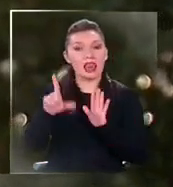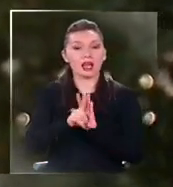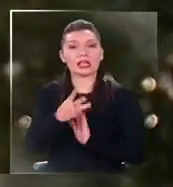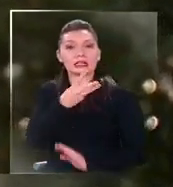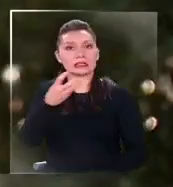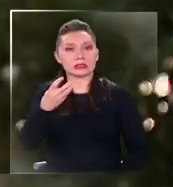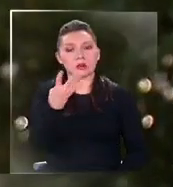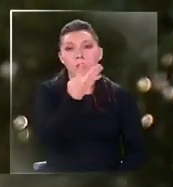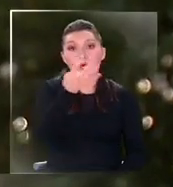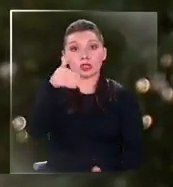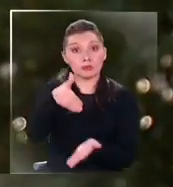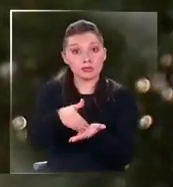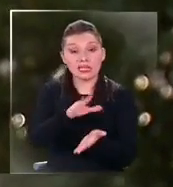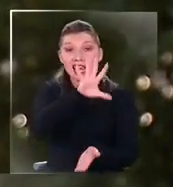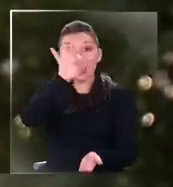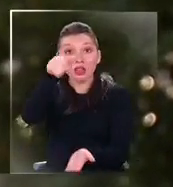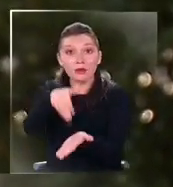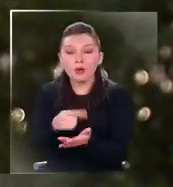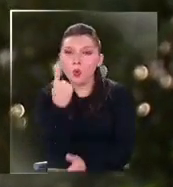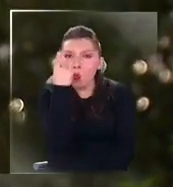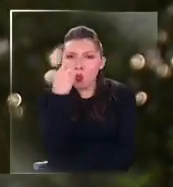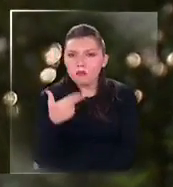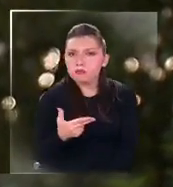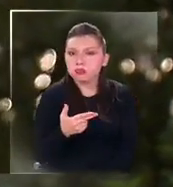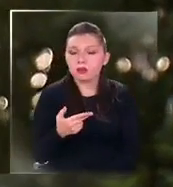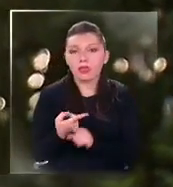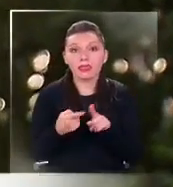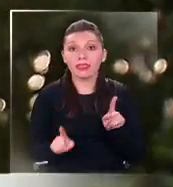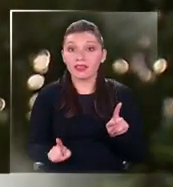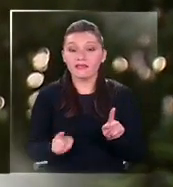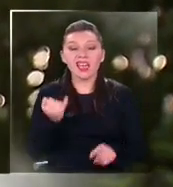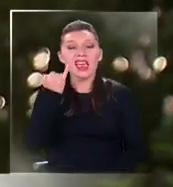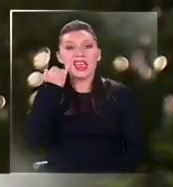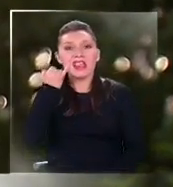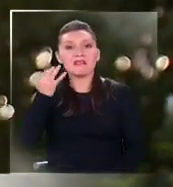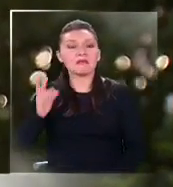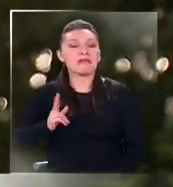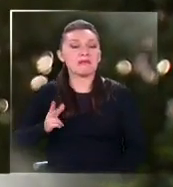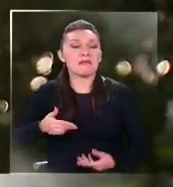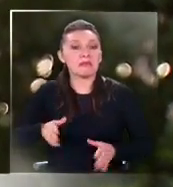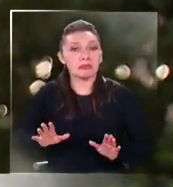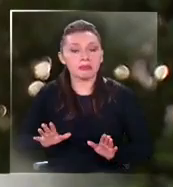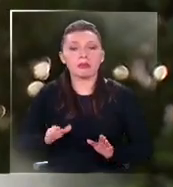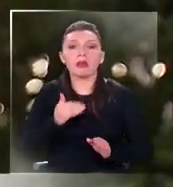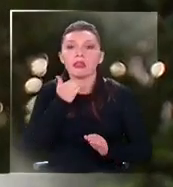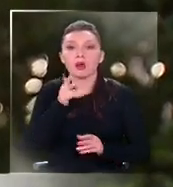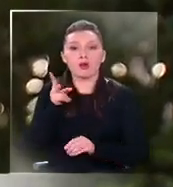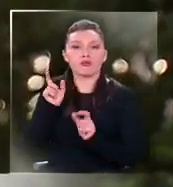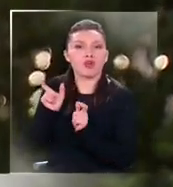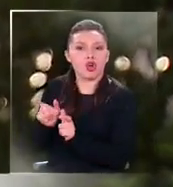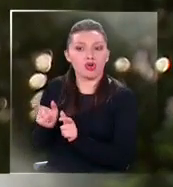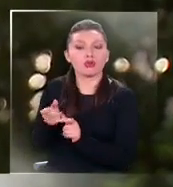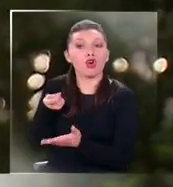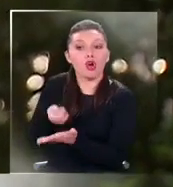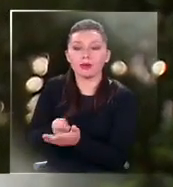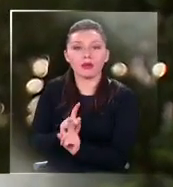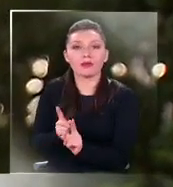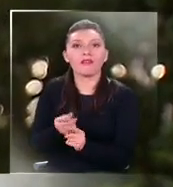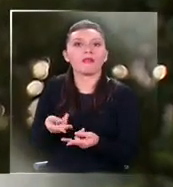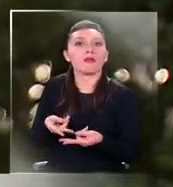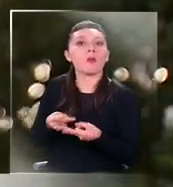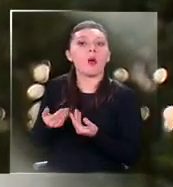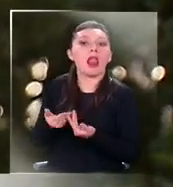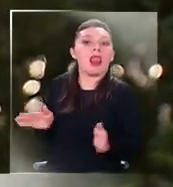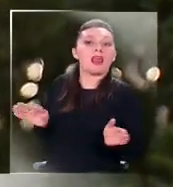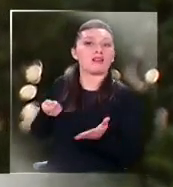300, 400, hasta 500 mil pesos. ¿Cuál es la diferencia? Que el mercado informal no impone ningún tipo de restricción ni control. Y ahí está justamente lo que